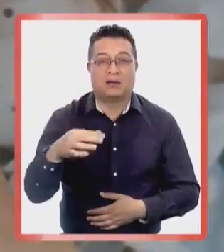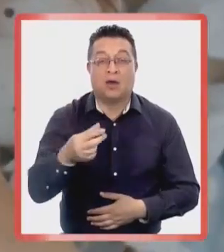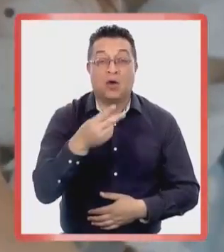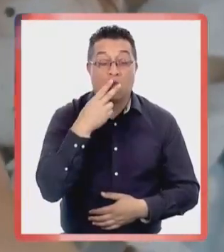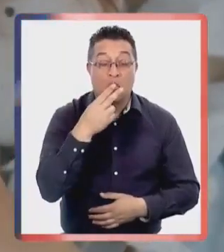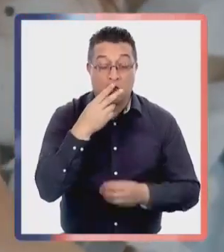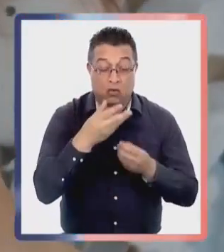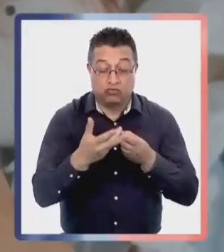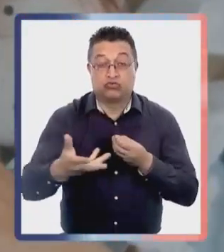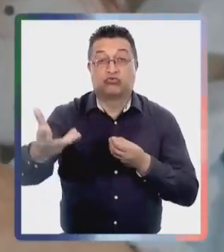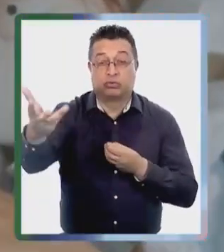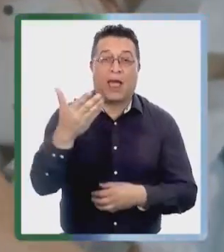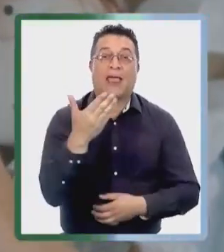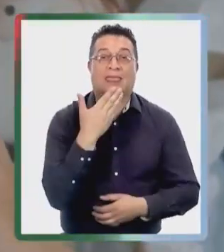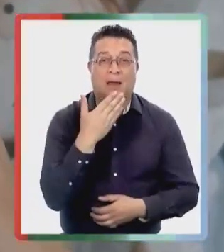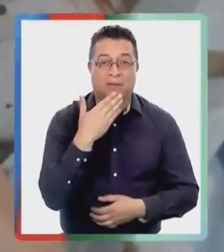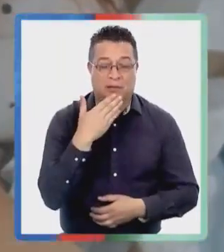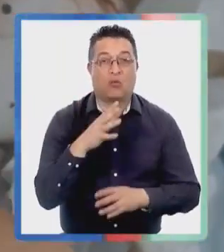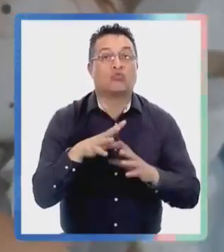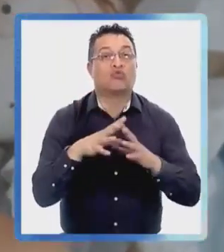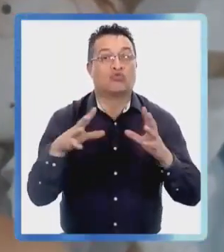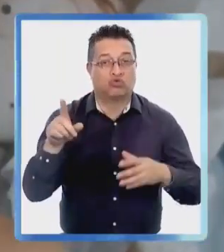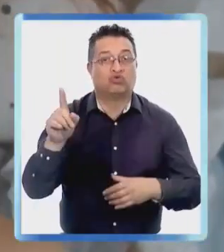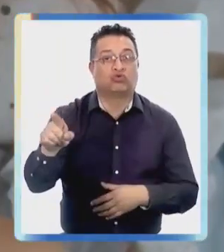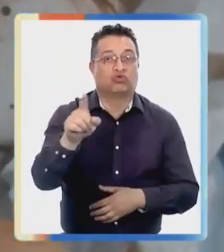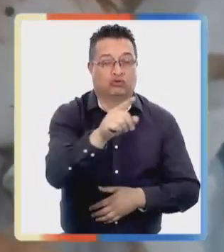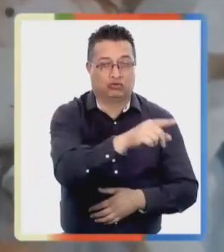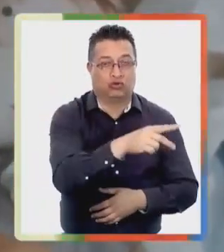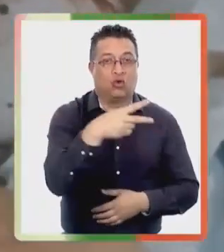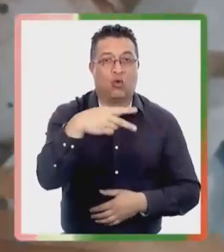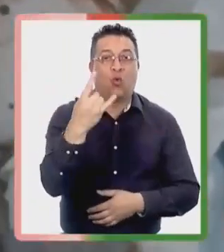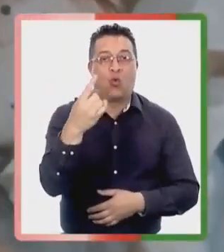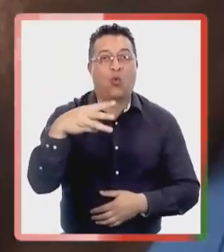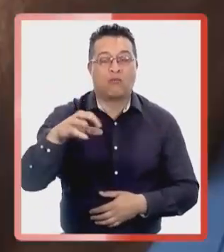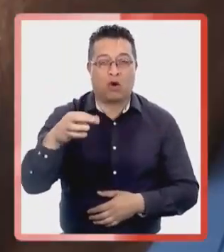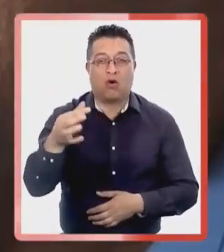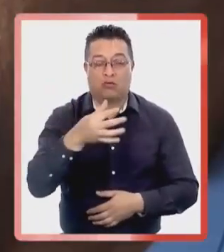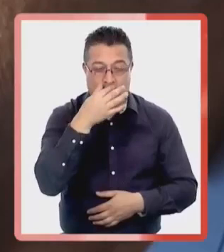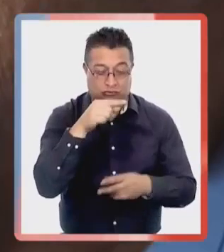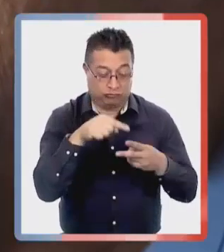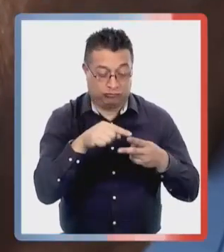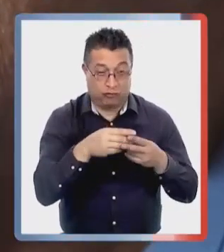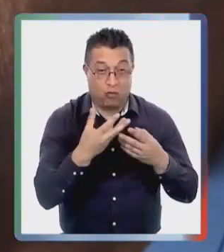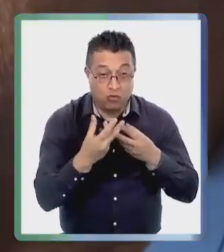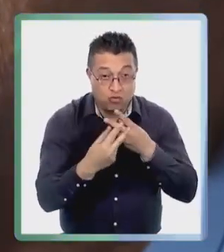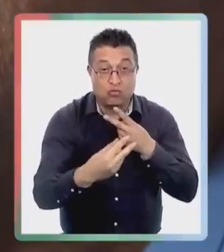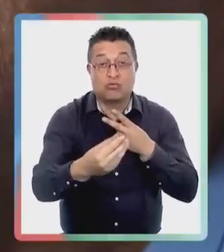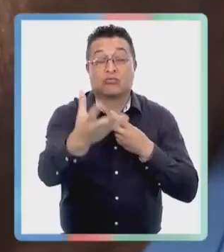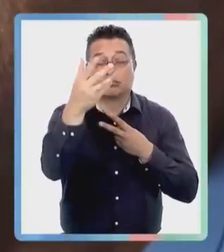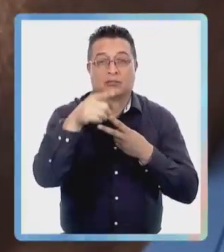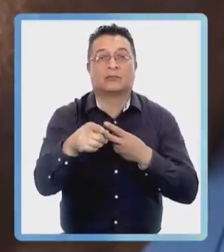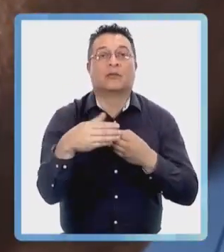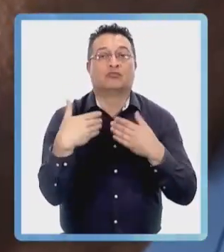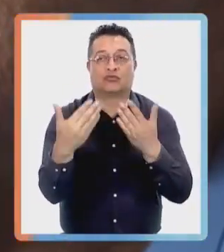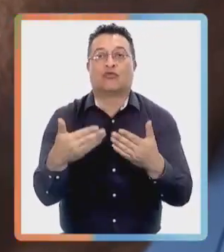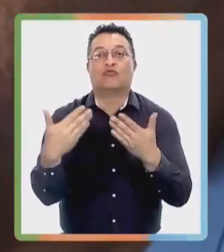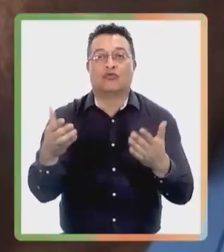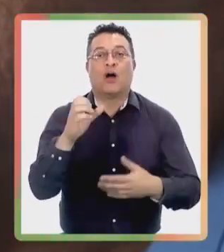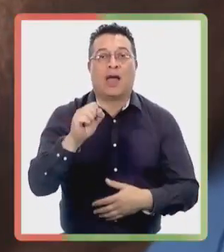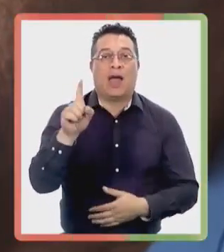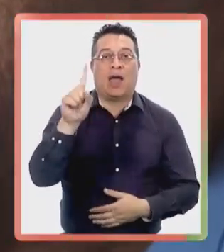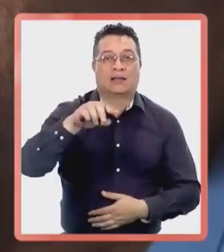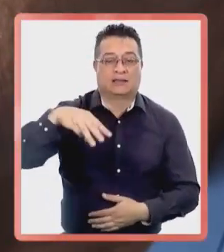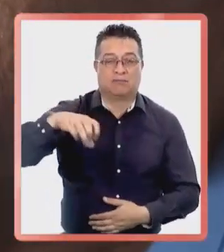cigarro es un factor muy importante. O sea, es muy frecuente que el humo del cigarro y todas las cosas que contiene el humo del cigarro desencadenen crisis de